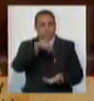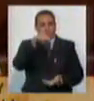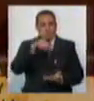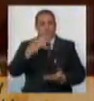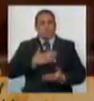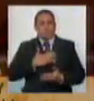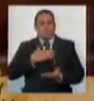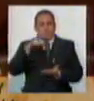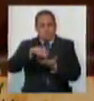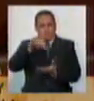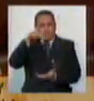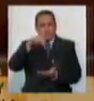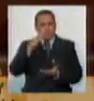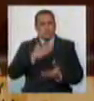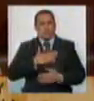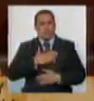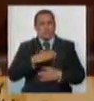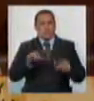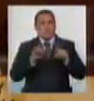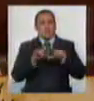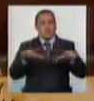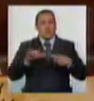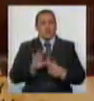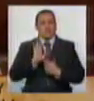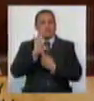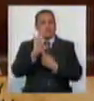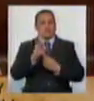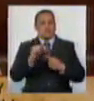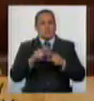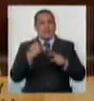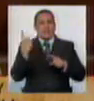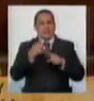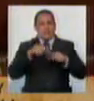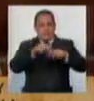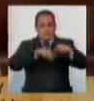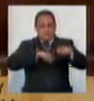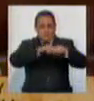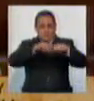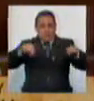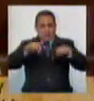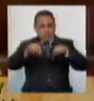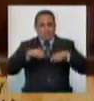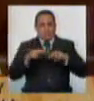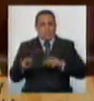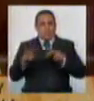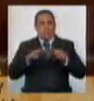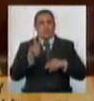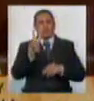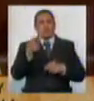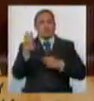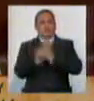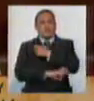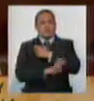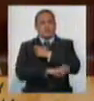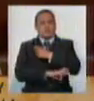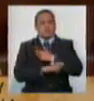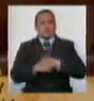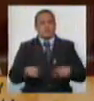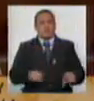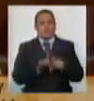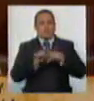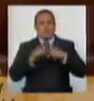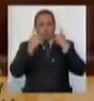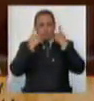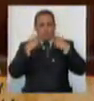y levantar las representaciones cartográficas del límite marítimo entre ambos países. Con